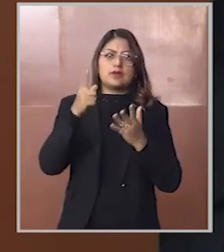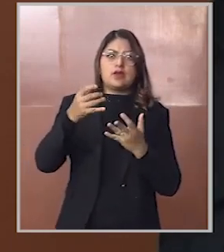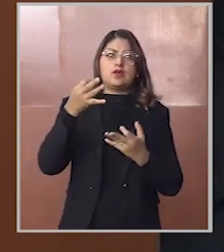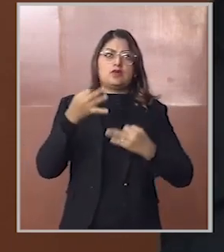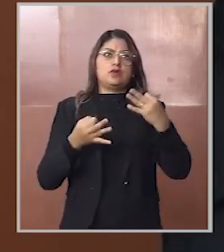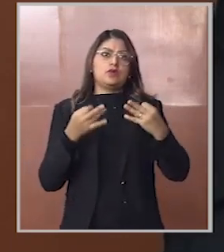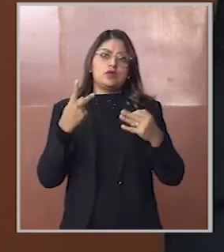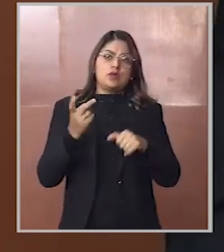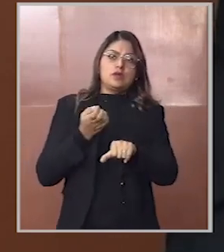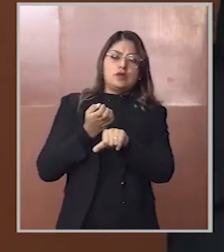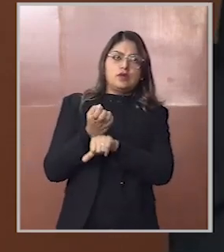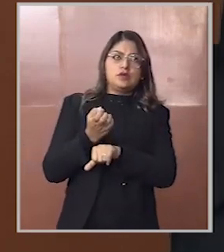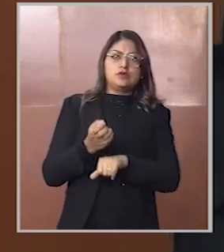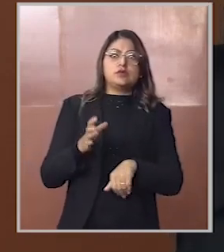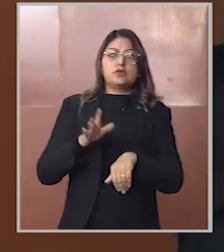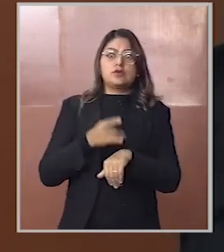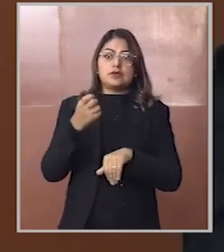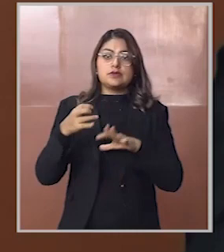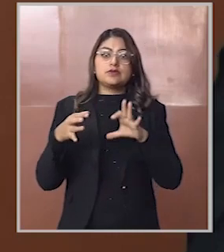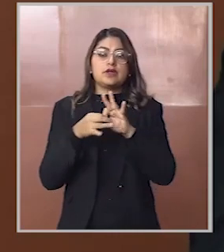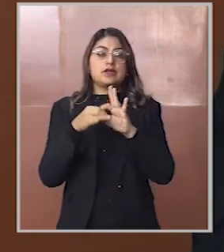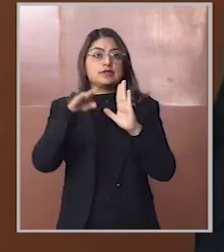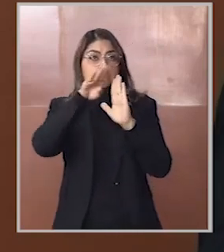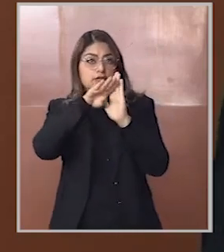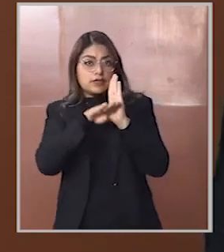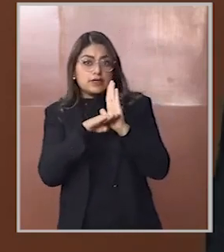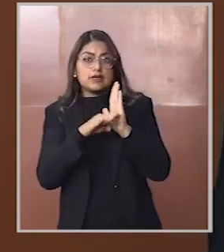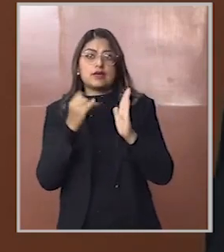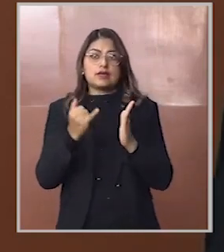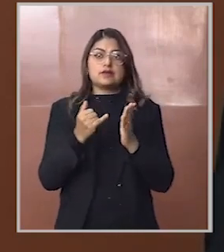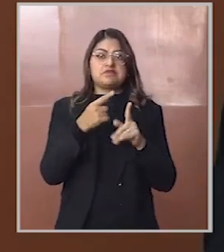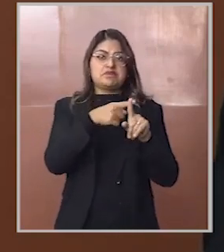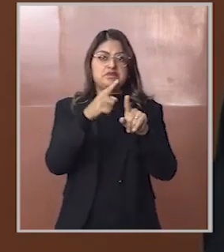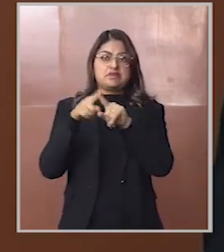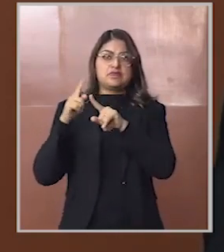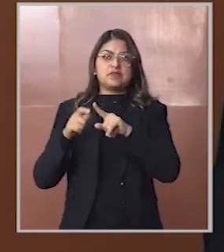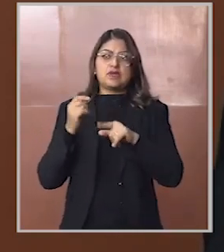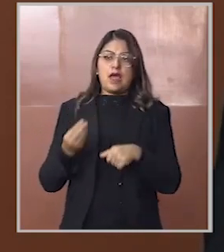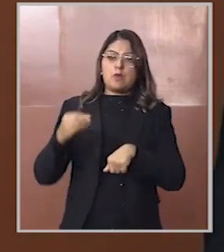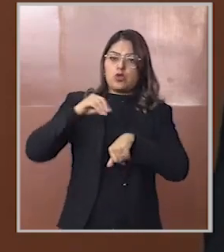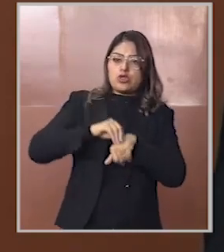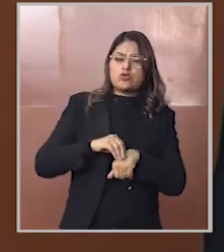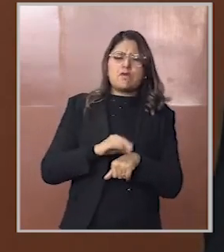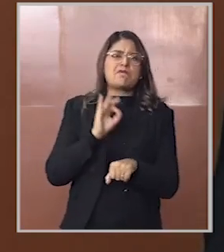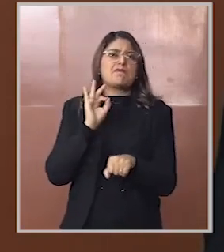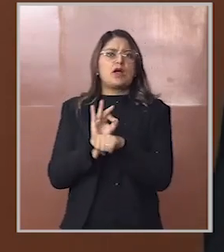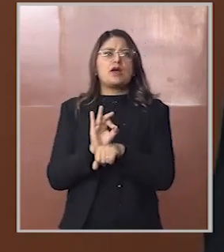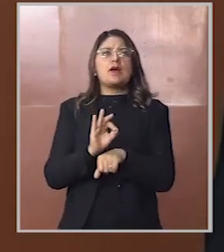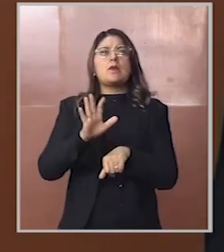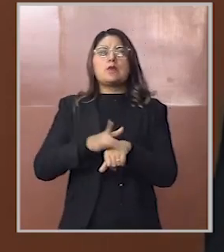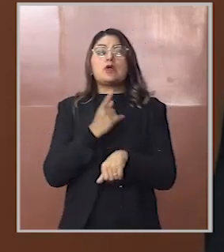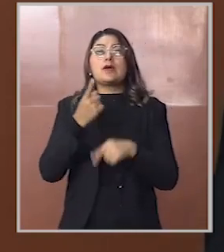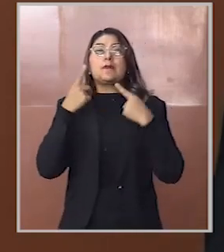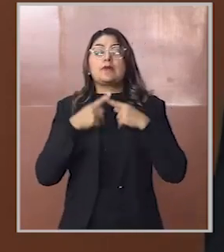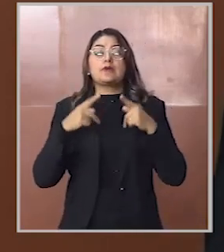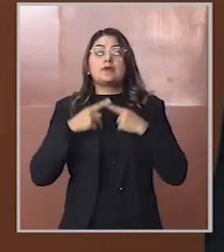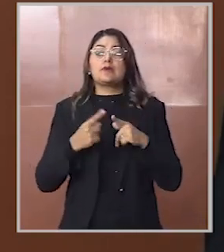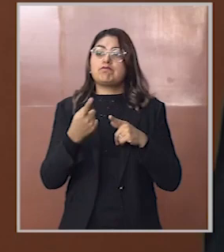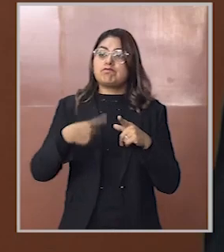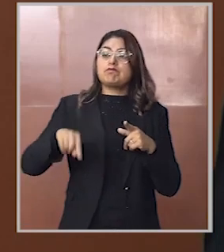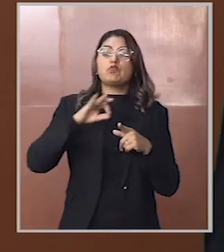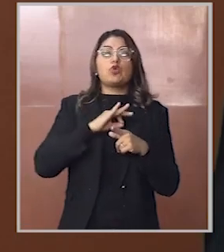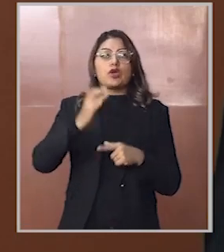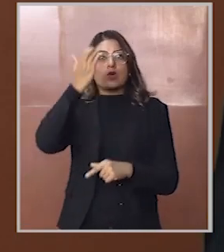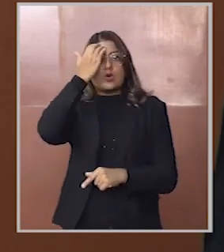a la jurisdicción del estado en ese sentido estas guías y cartillas son una aportación práctica que por un lado acercan al